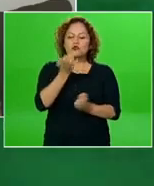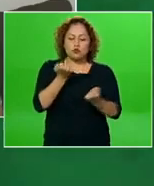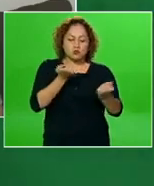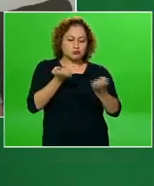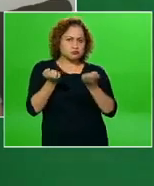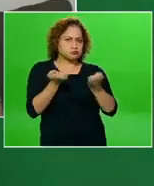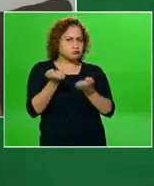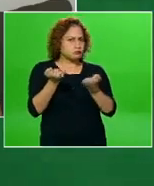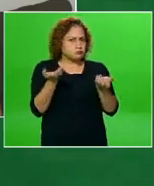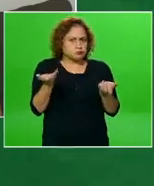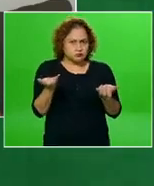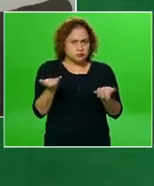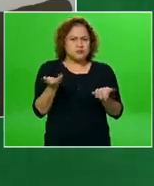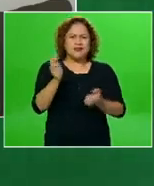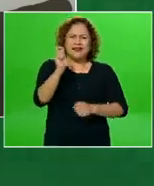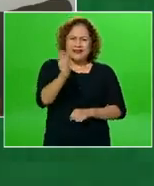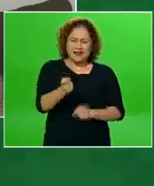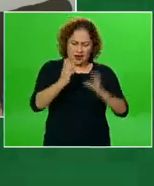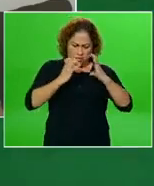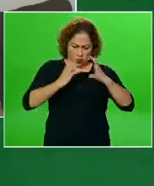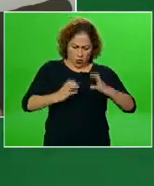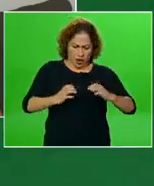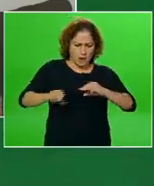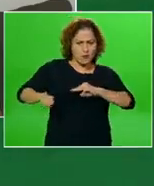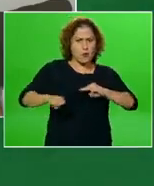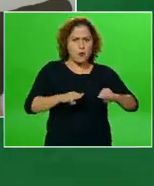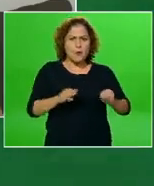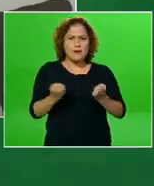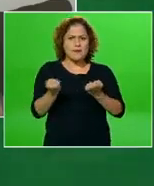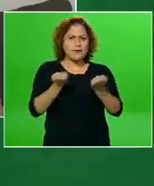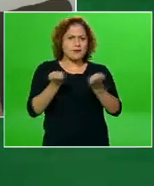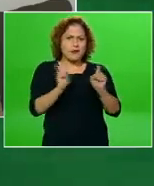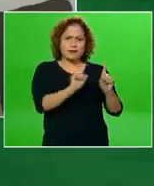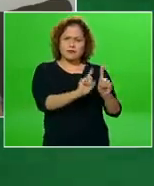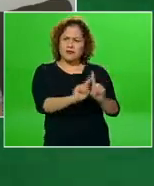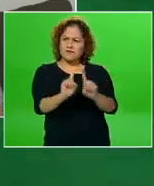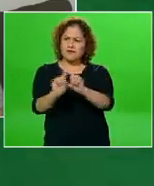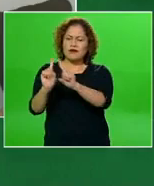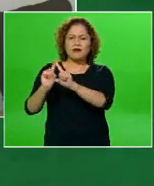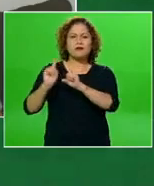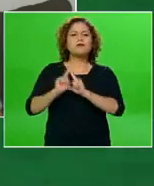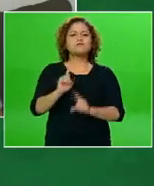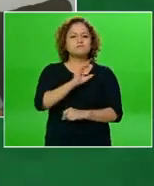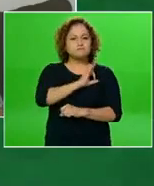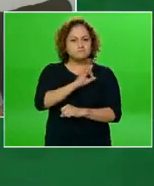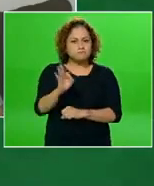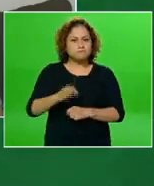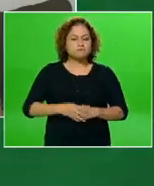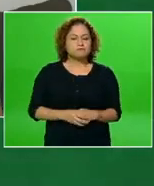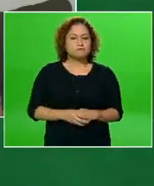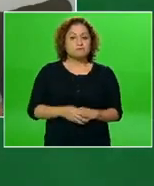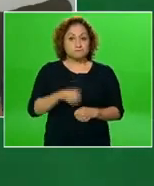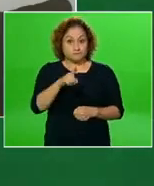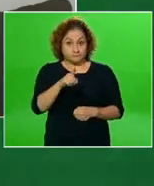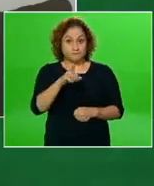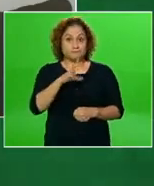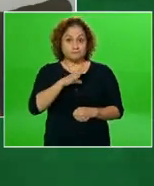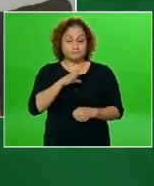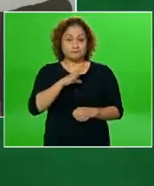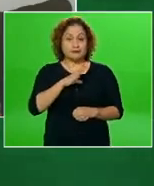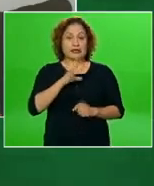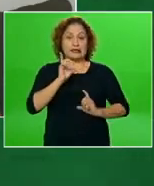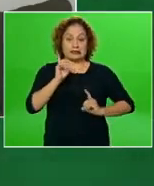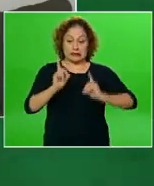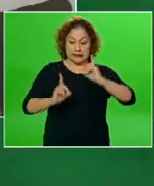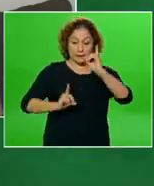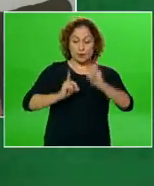vamos a actividad física estamos hablando de un ciclo de movimientos si vamos a practicar deporte o ejercicio pues